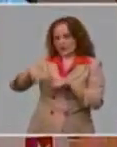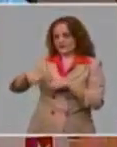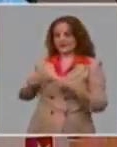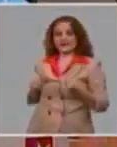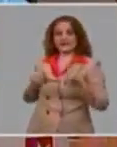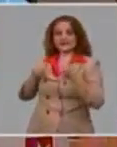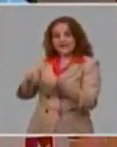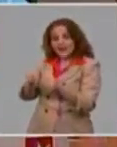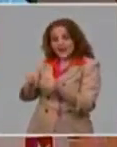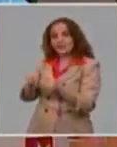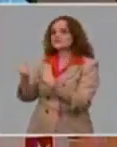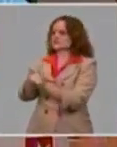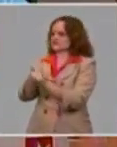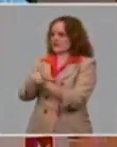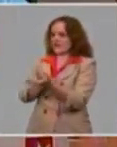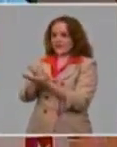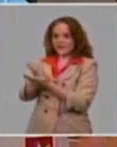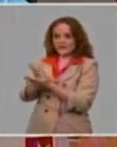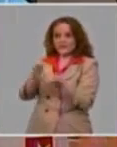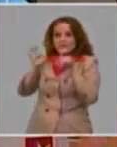material tan importante